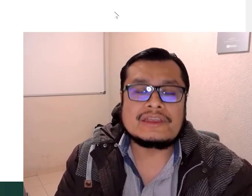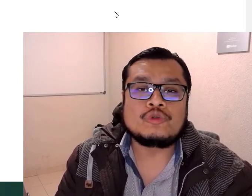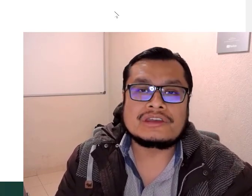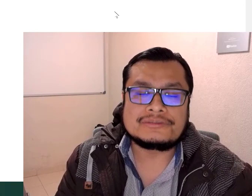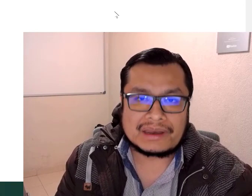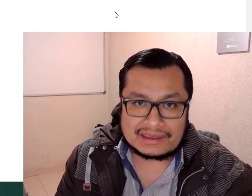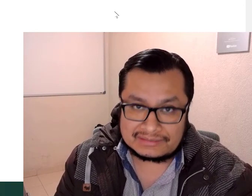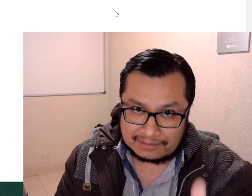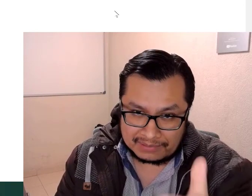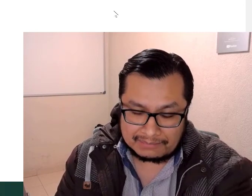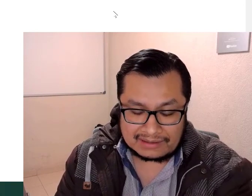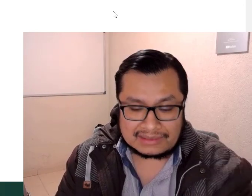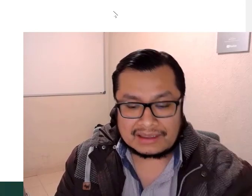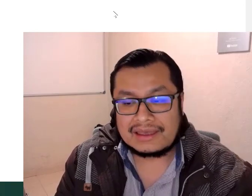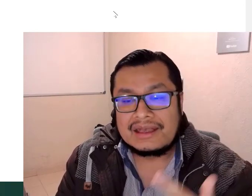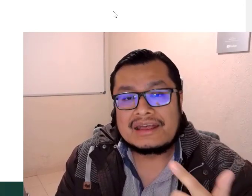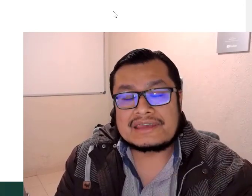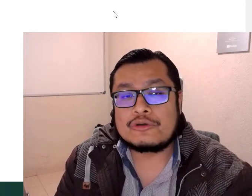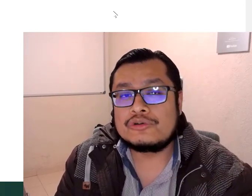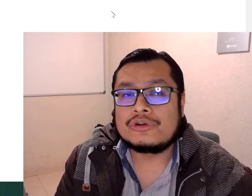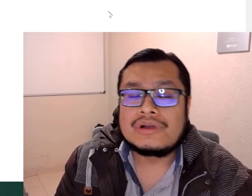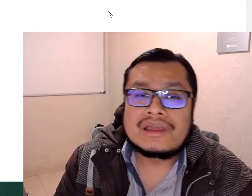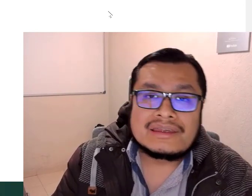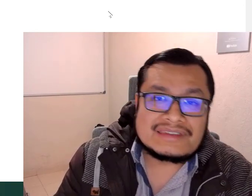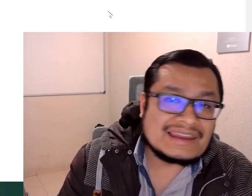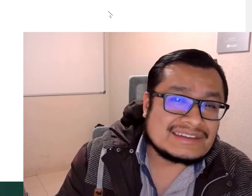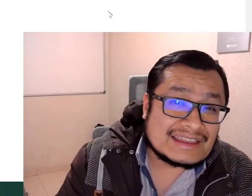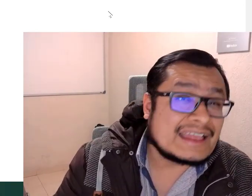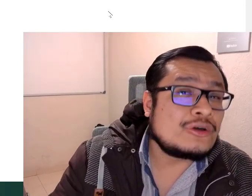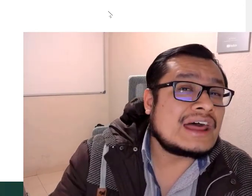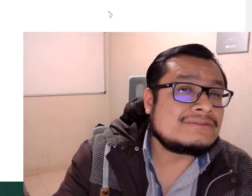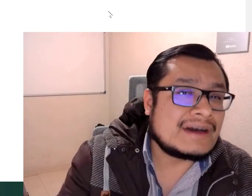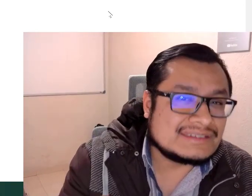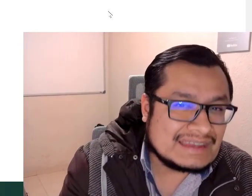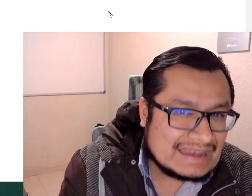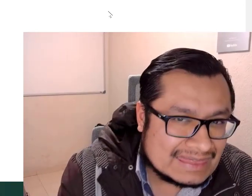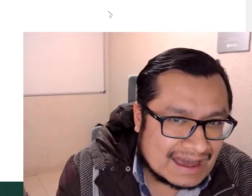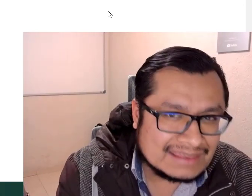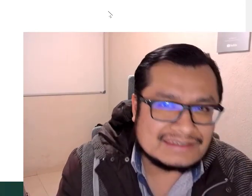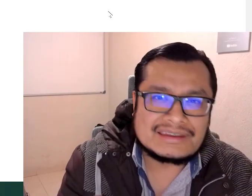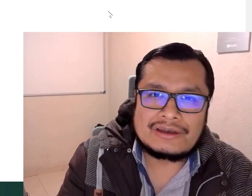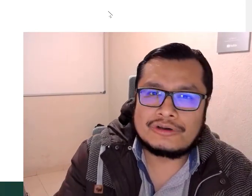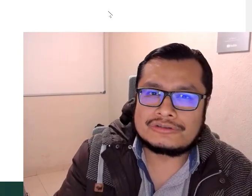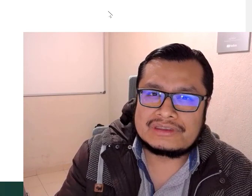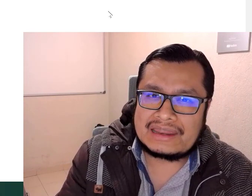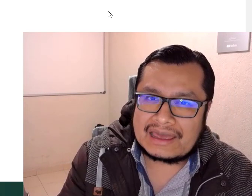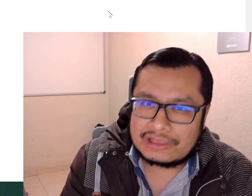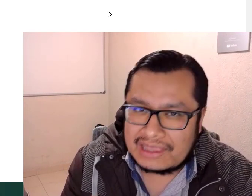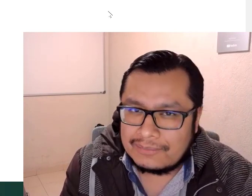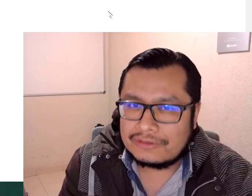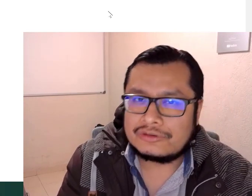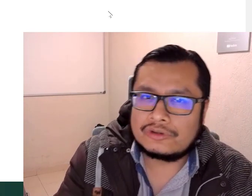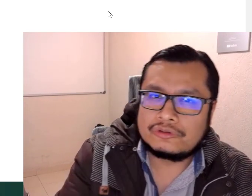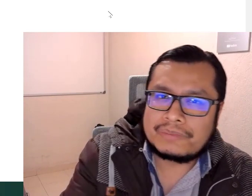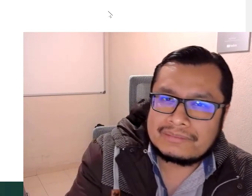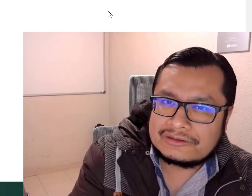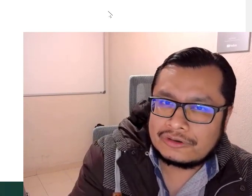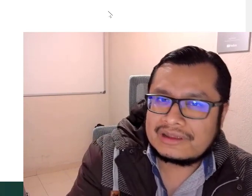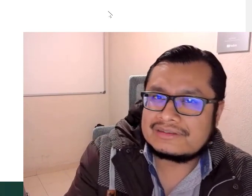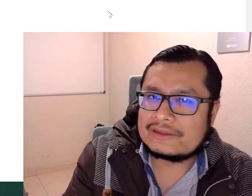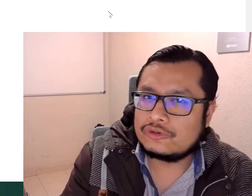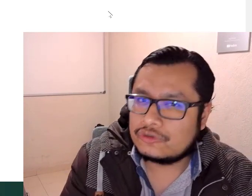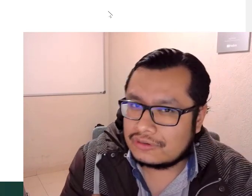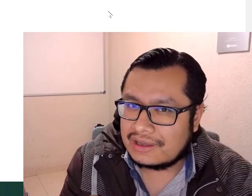comenten su experiencia primer detalle segundo si les están dando las facilidades los directivos los